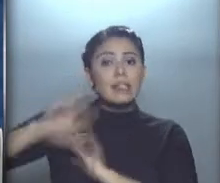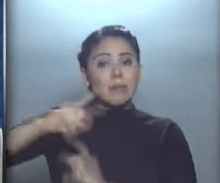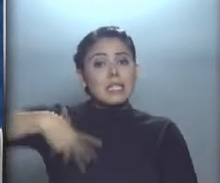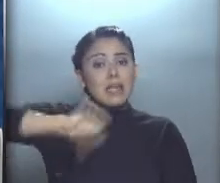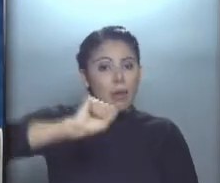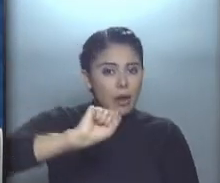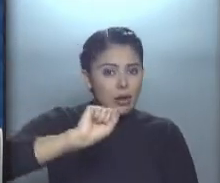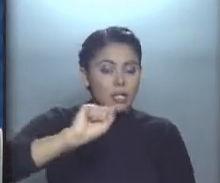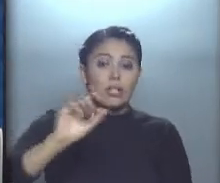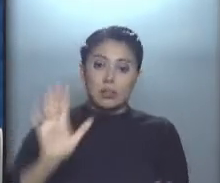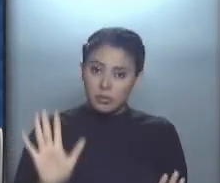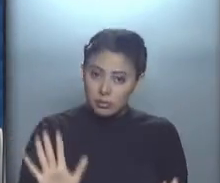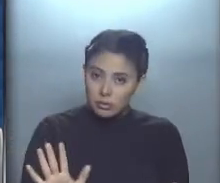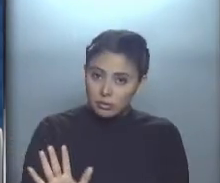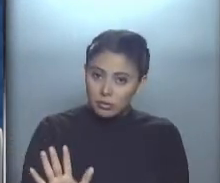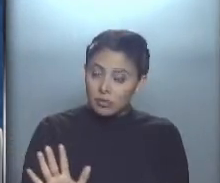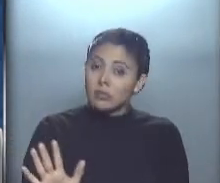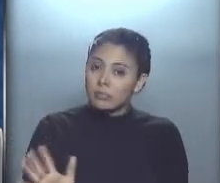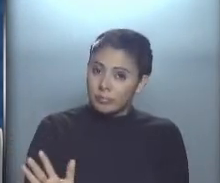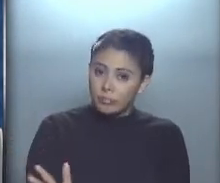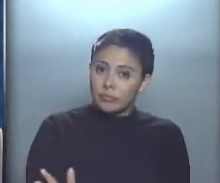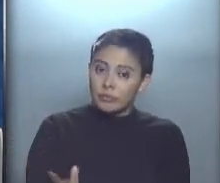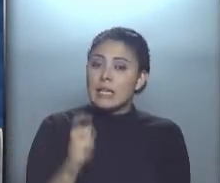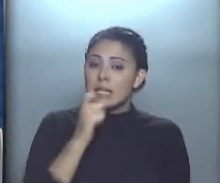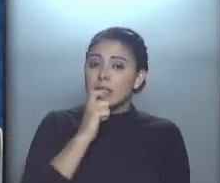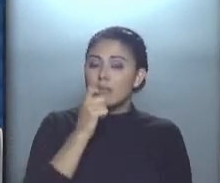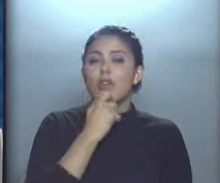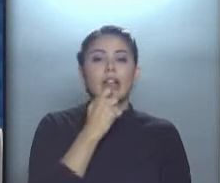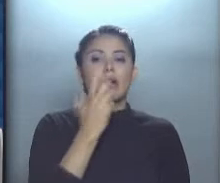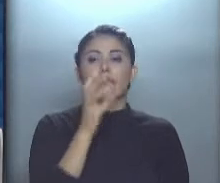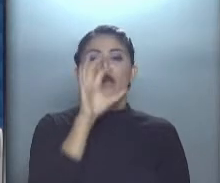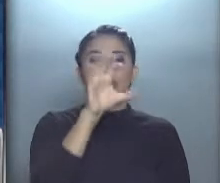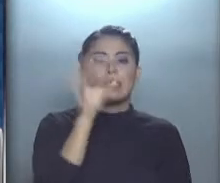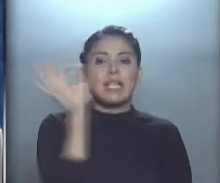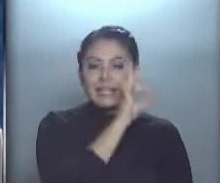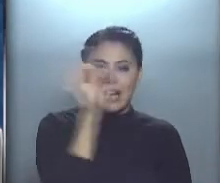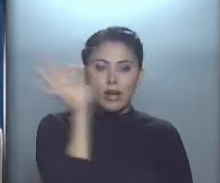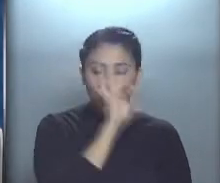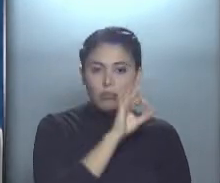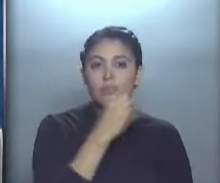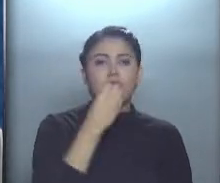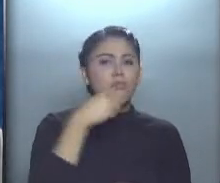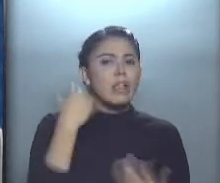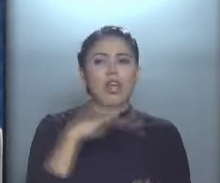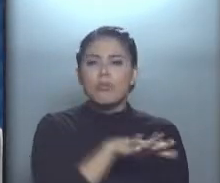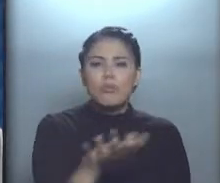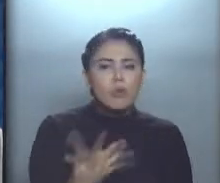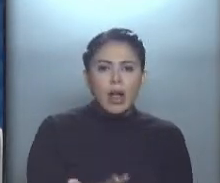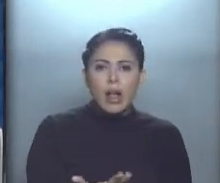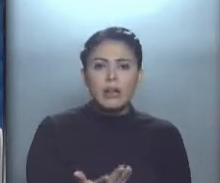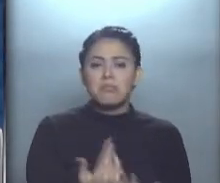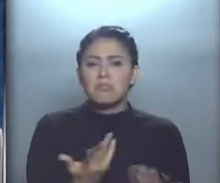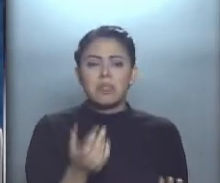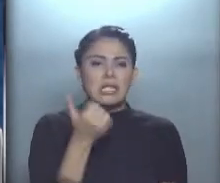la logística. La logística de atención, por ejemplo, para la provincia del Chaco, en cualquier lugar, digamos, no hay menos